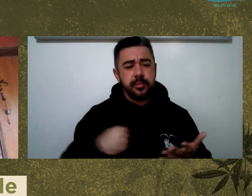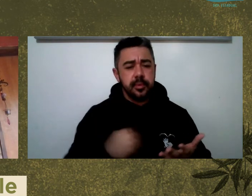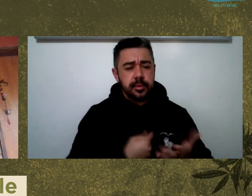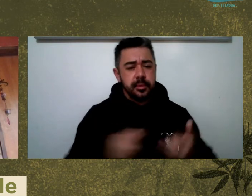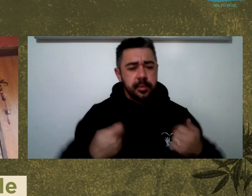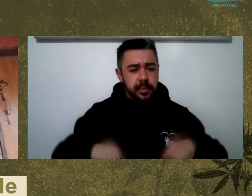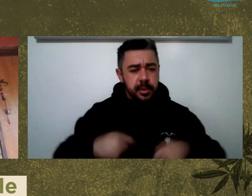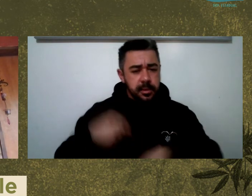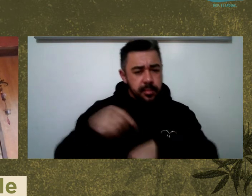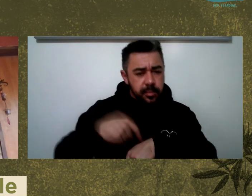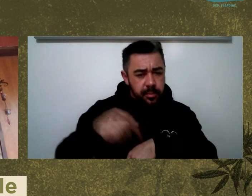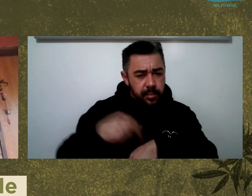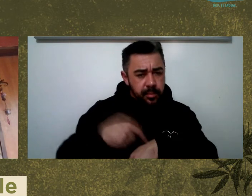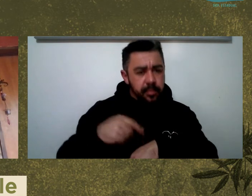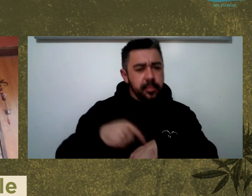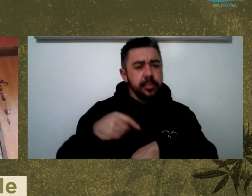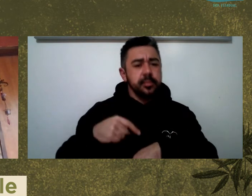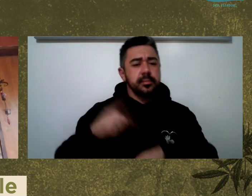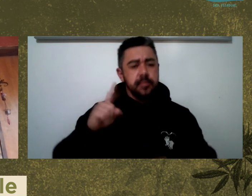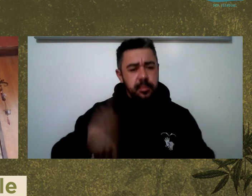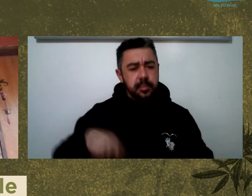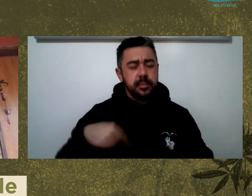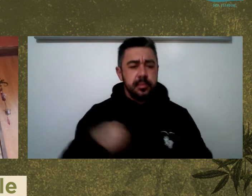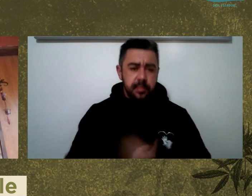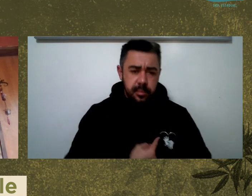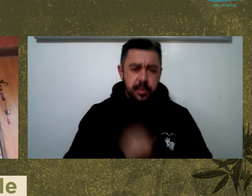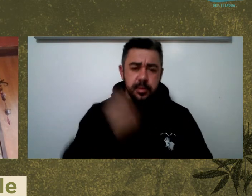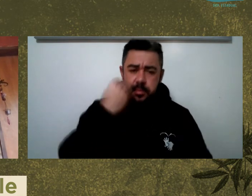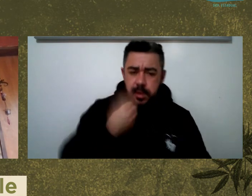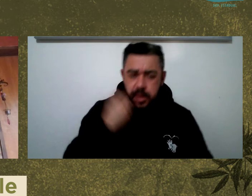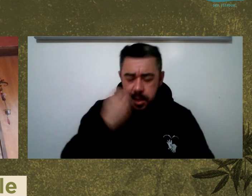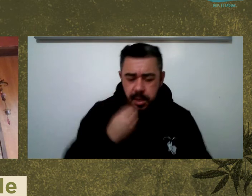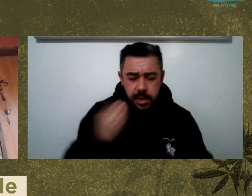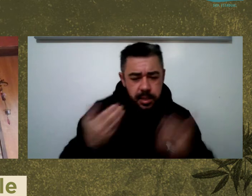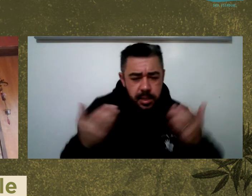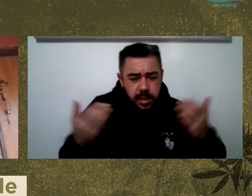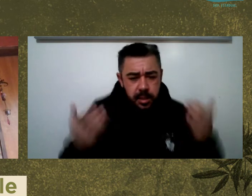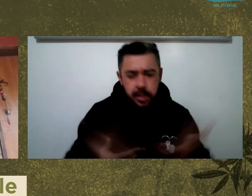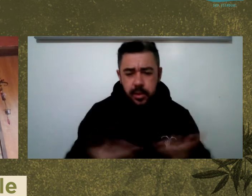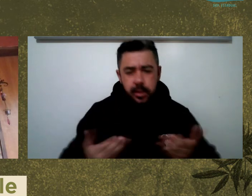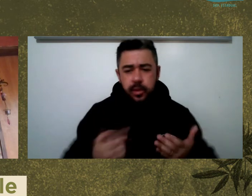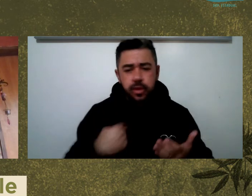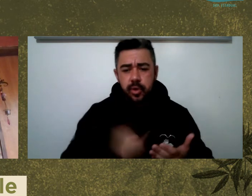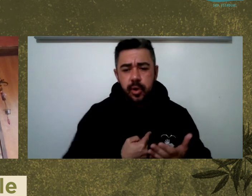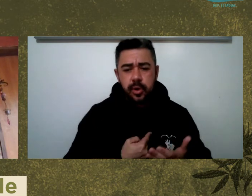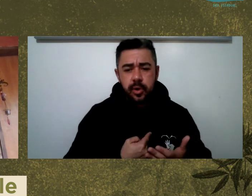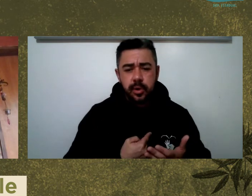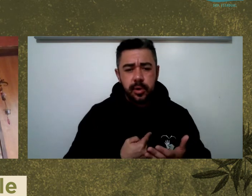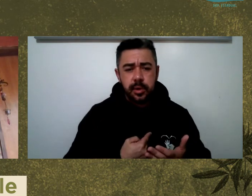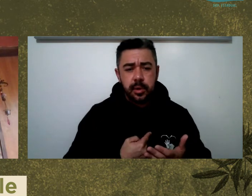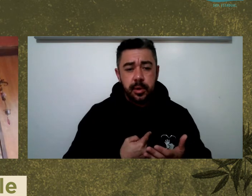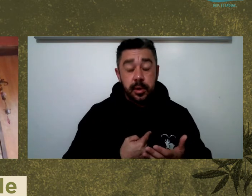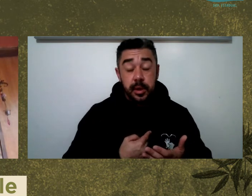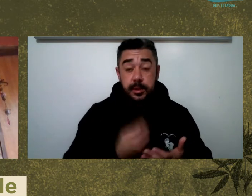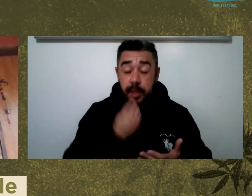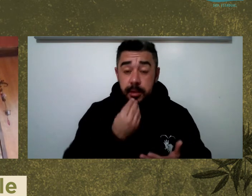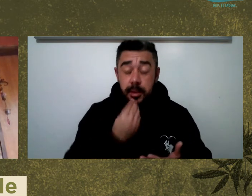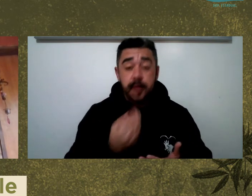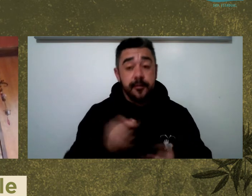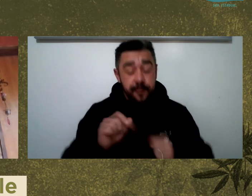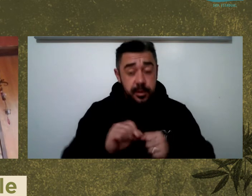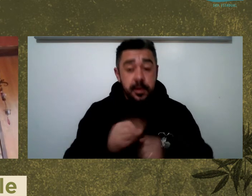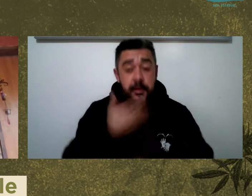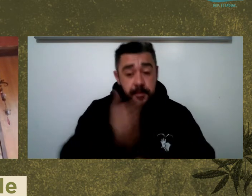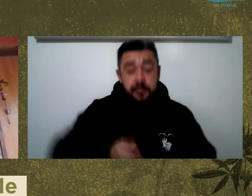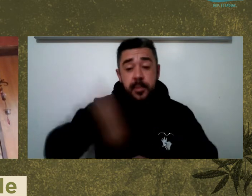en redes de incendio, nos va a permitir avanzar en las mejores políticas públicas que sigan poniendo en el